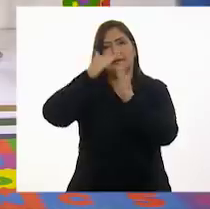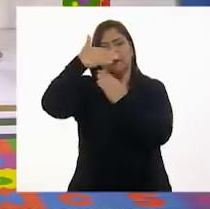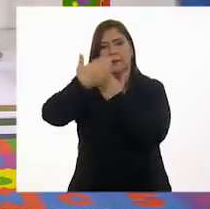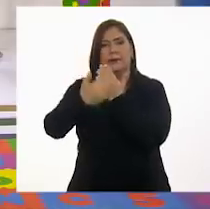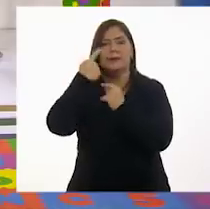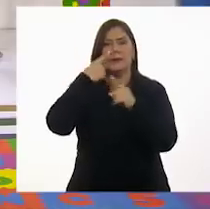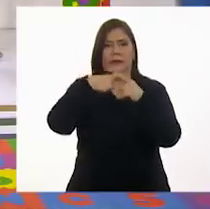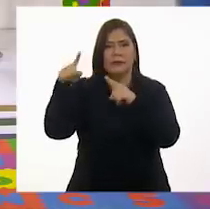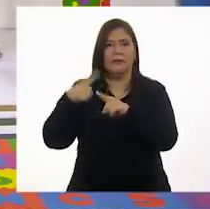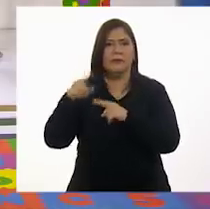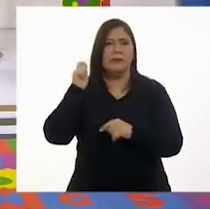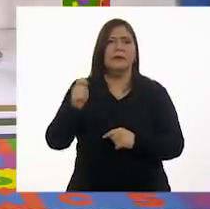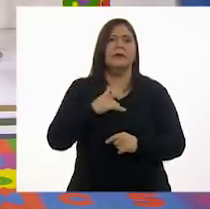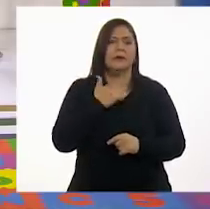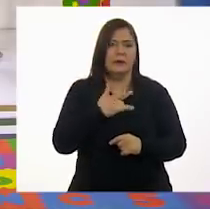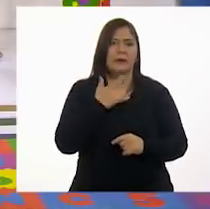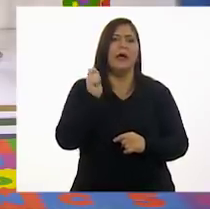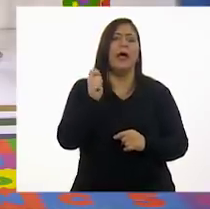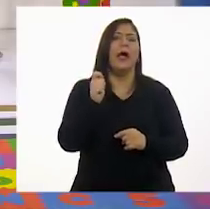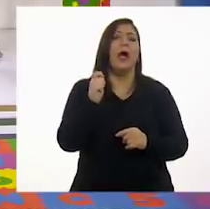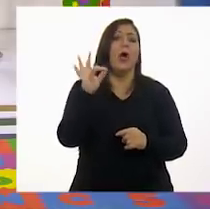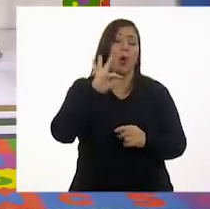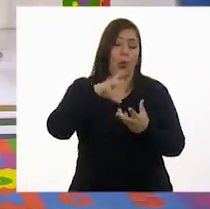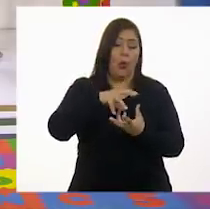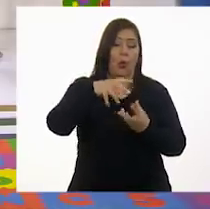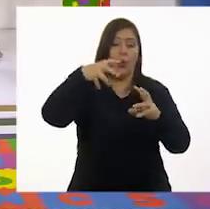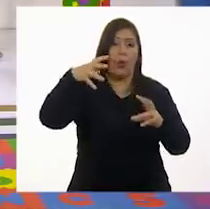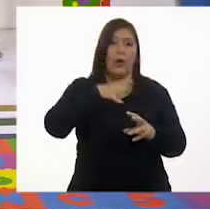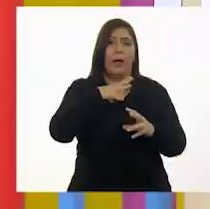Ah, sí. Y si yo tuviera un cuerpo que tiene ocho